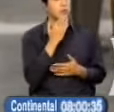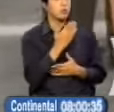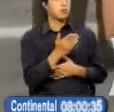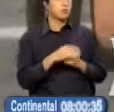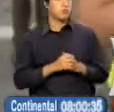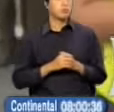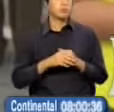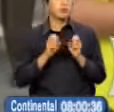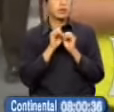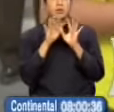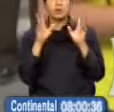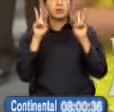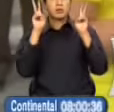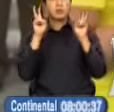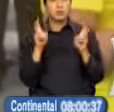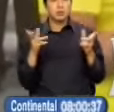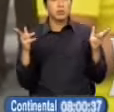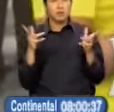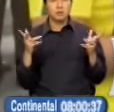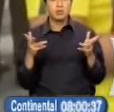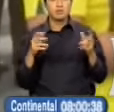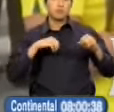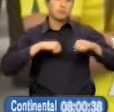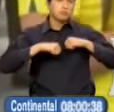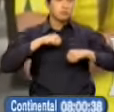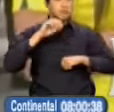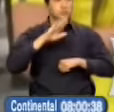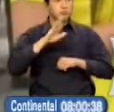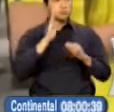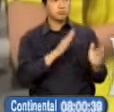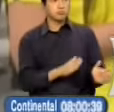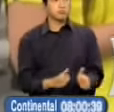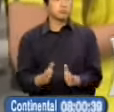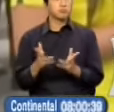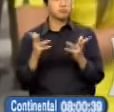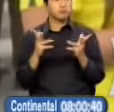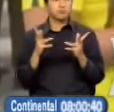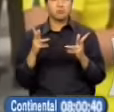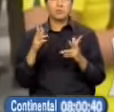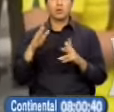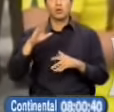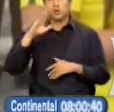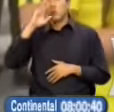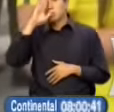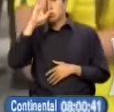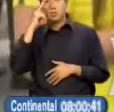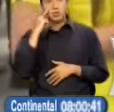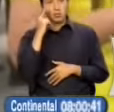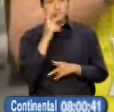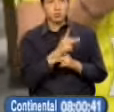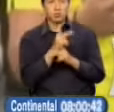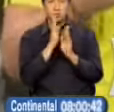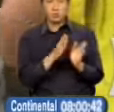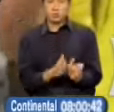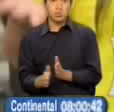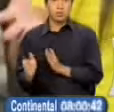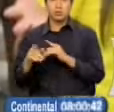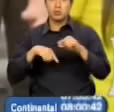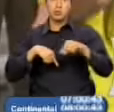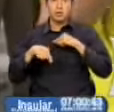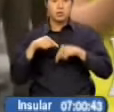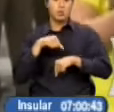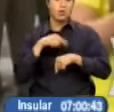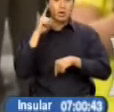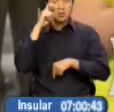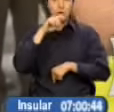rasgos más generales de lo que va a significar justamente el operativo que ustedes han desplegado en conjunto con los agentes civiles para que también mantener el orden dentro del tránsito es una obra